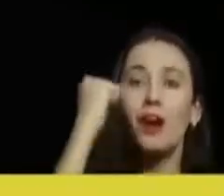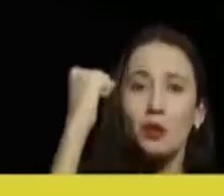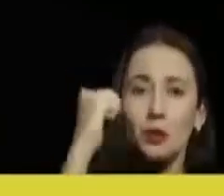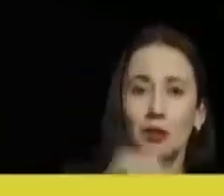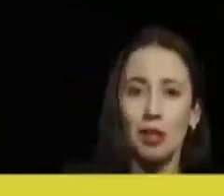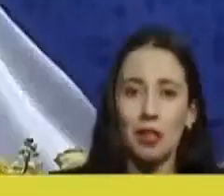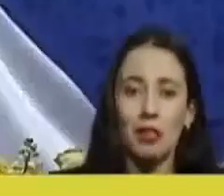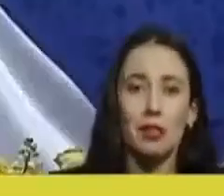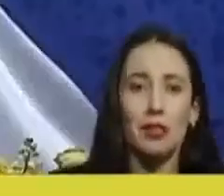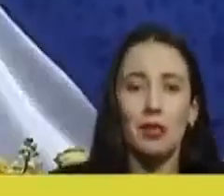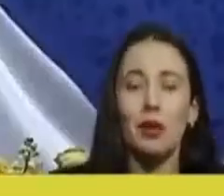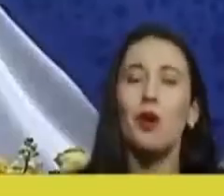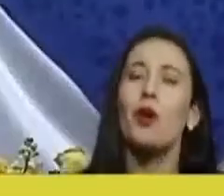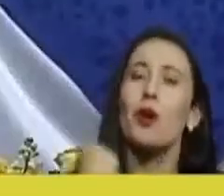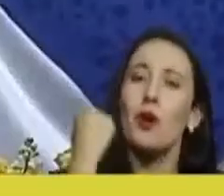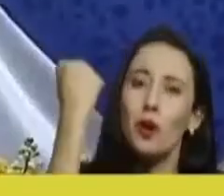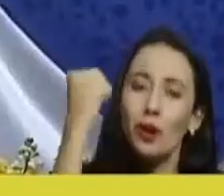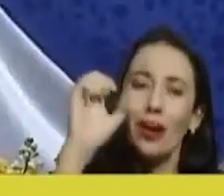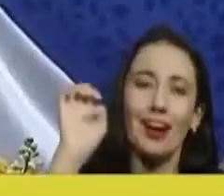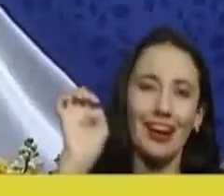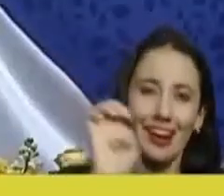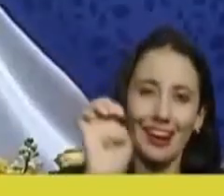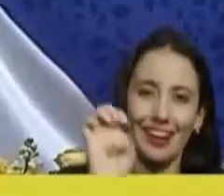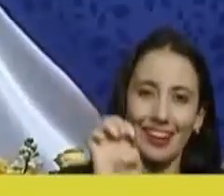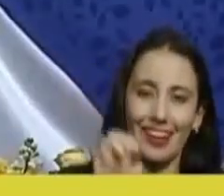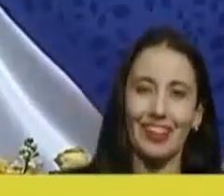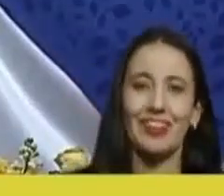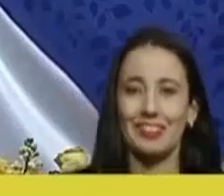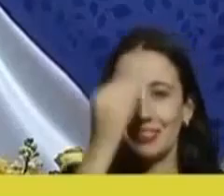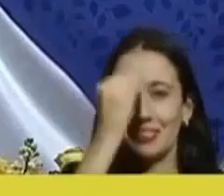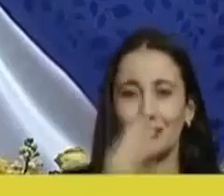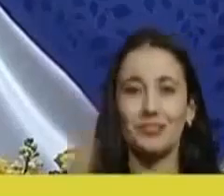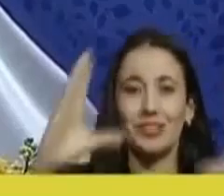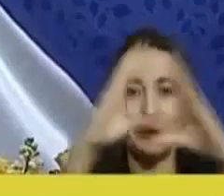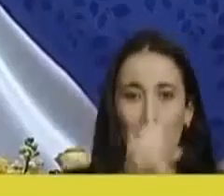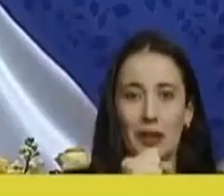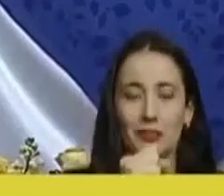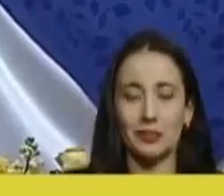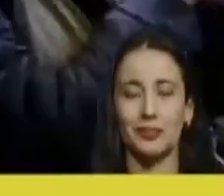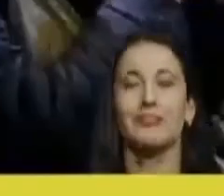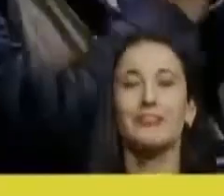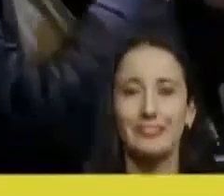la democracia, hoy ganó el Ecuador. Buenas noches.